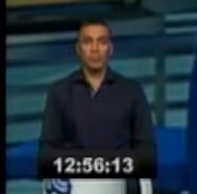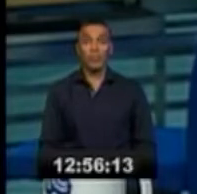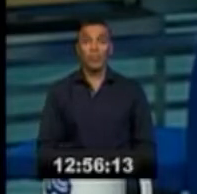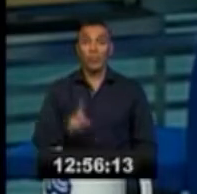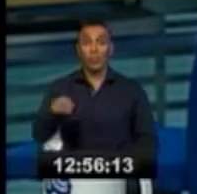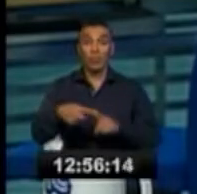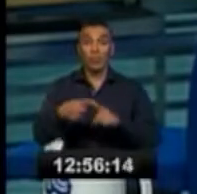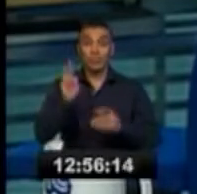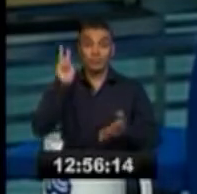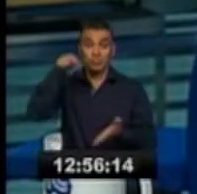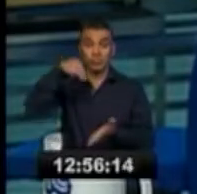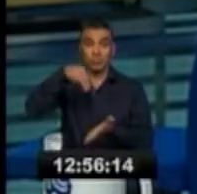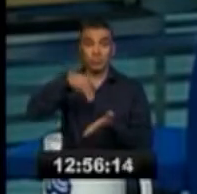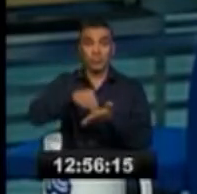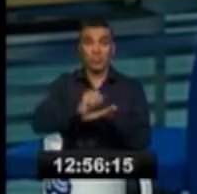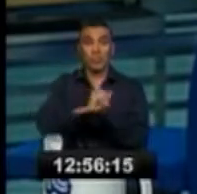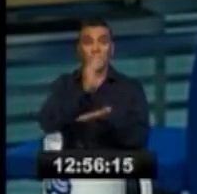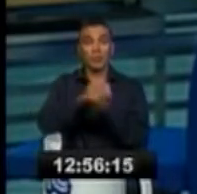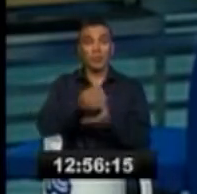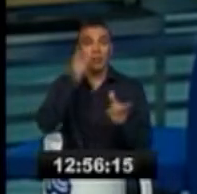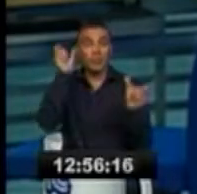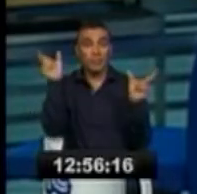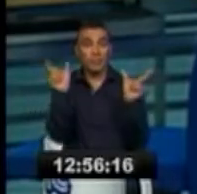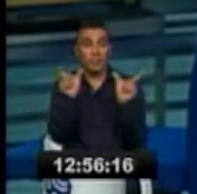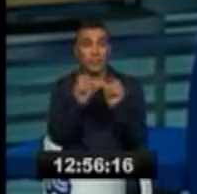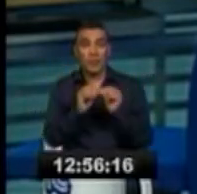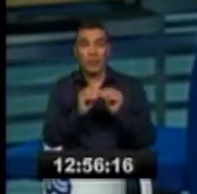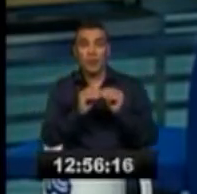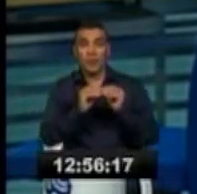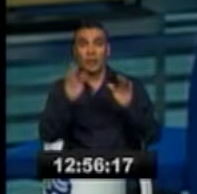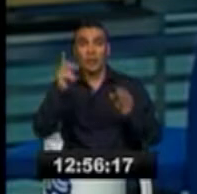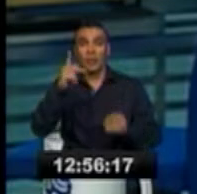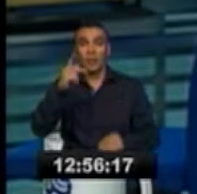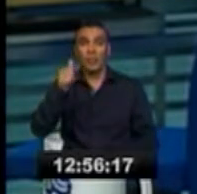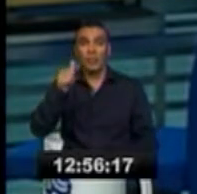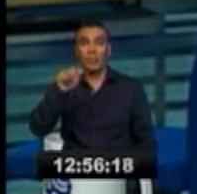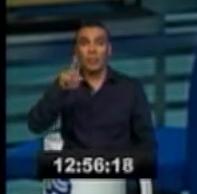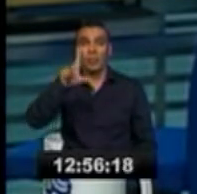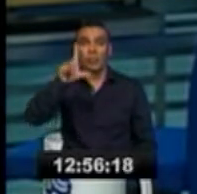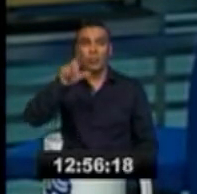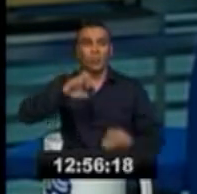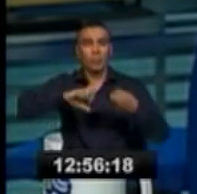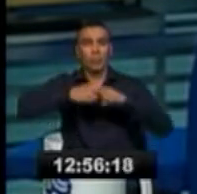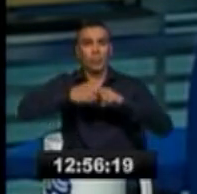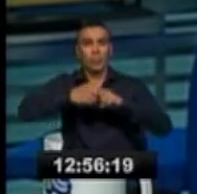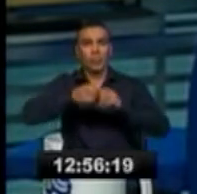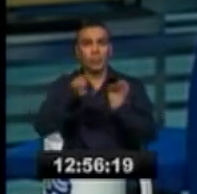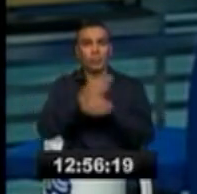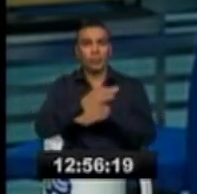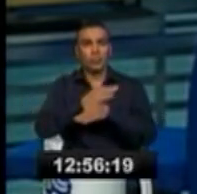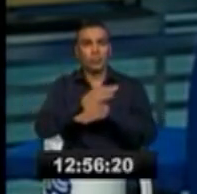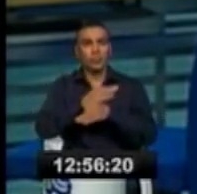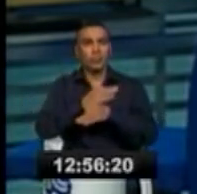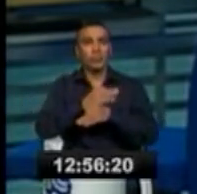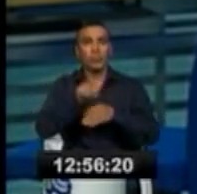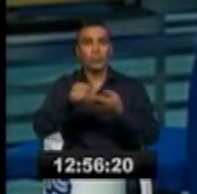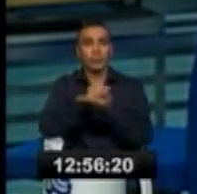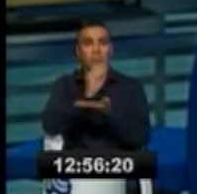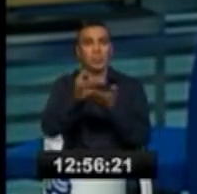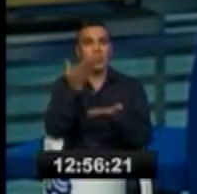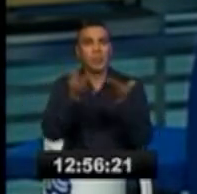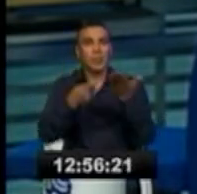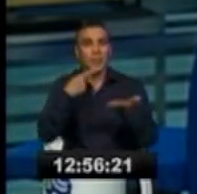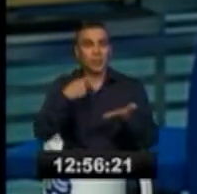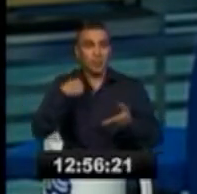Y durante una comparecencia a la Asamblea, el fiscal general Paul Pérez se refirió al escándalo que sacude a la función legislativa por supuestos